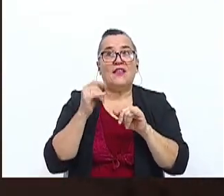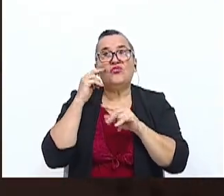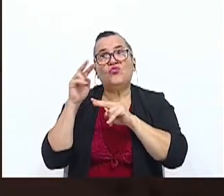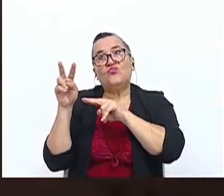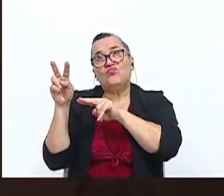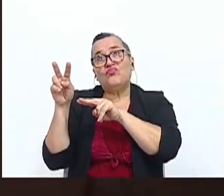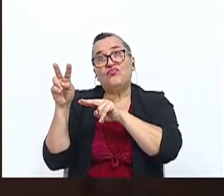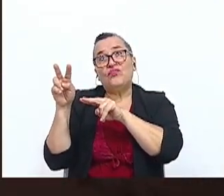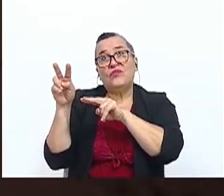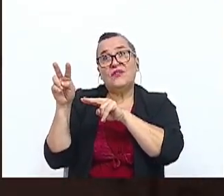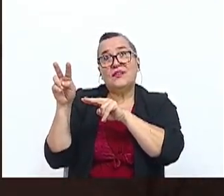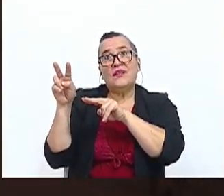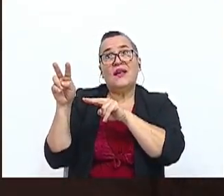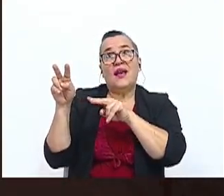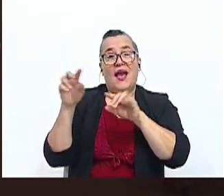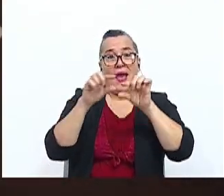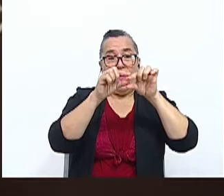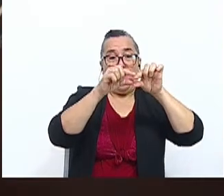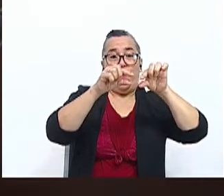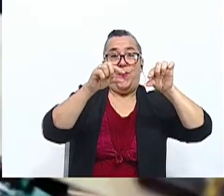es una línea de oro.